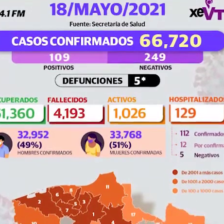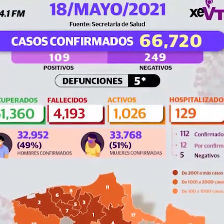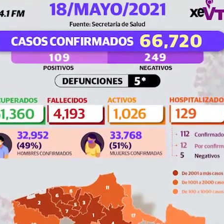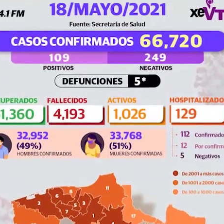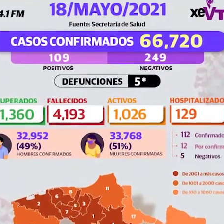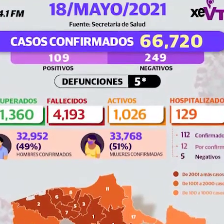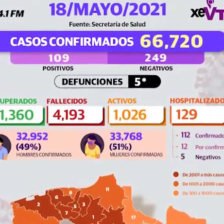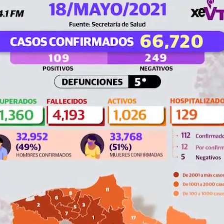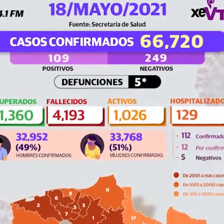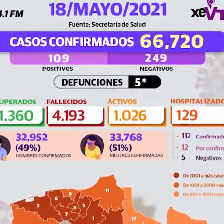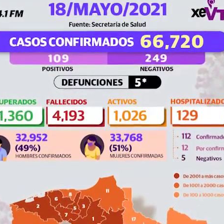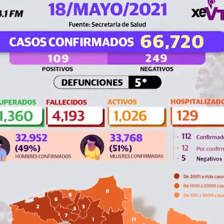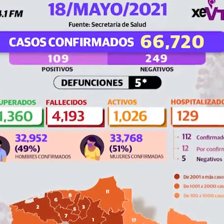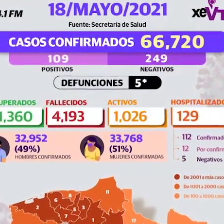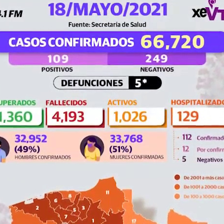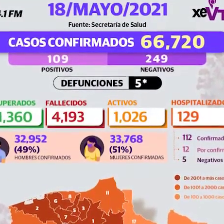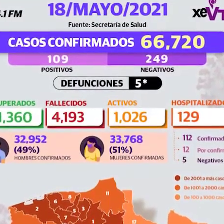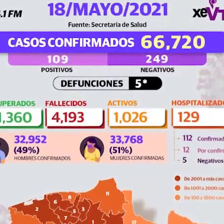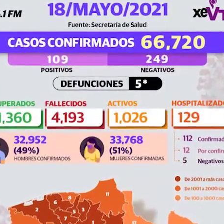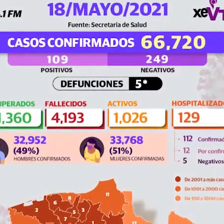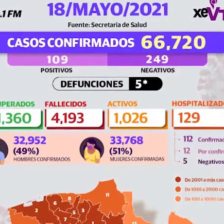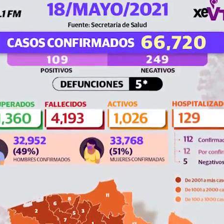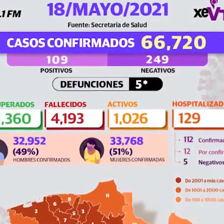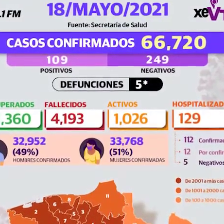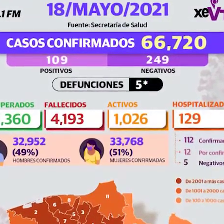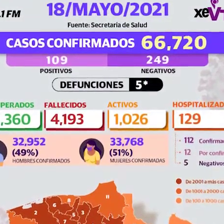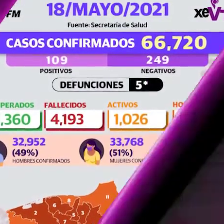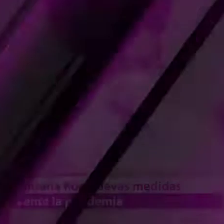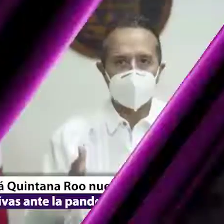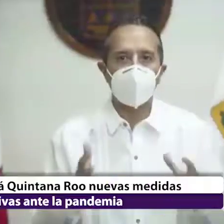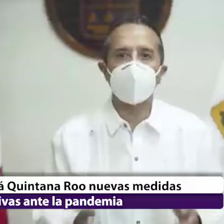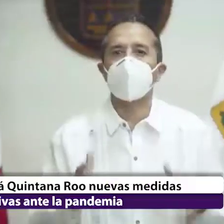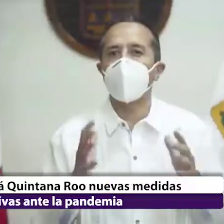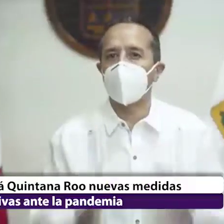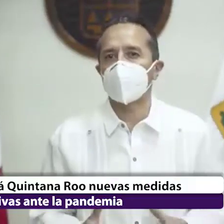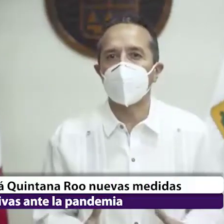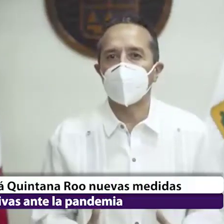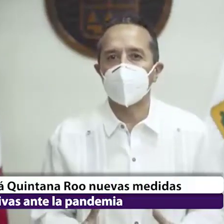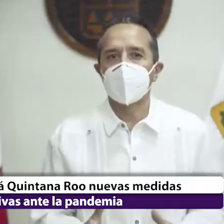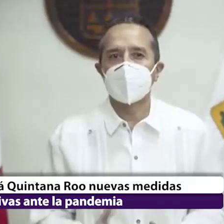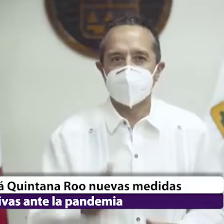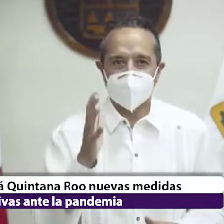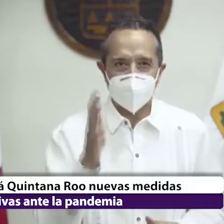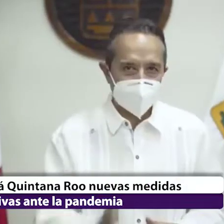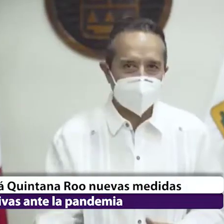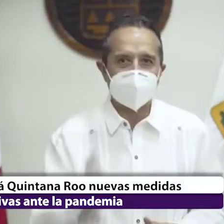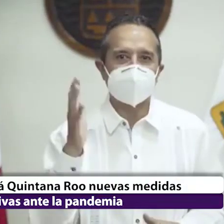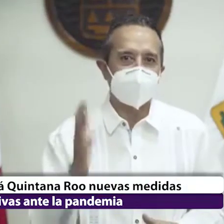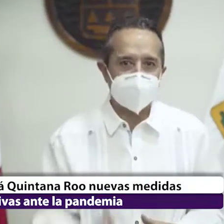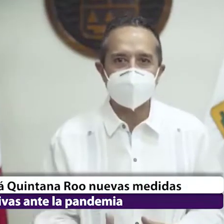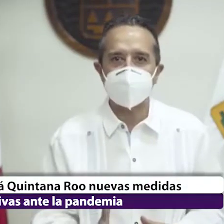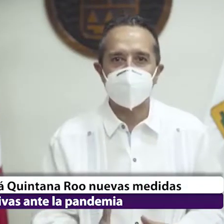las cuales 2 se registraron en las últimas 48 horas y 13 en días anteriores anunció al gobierno de quintana roo 25 nuevas medidas